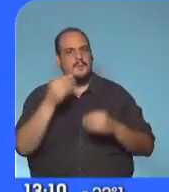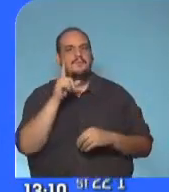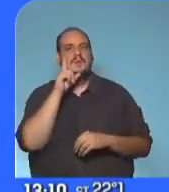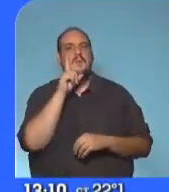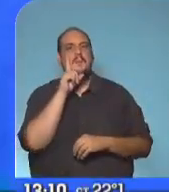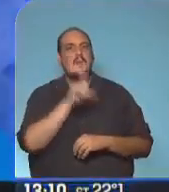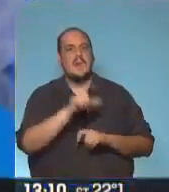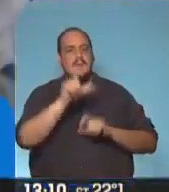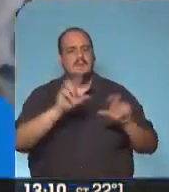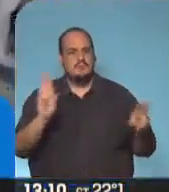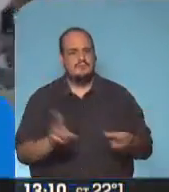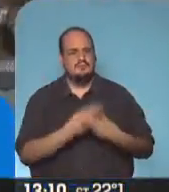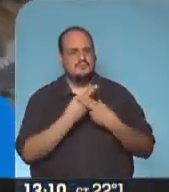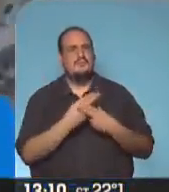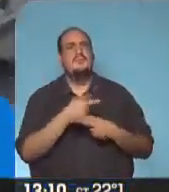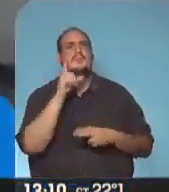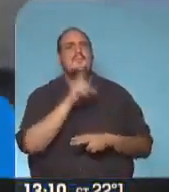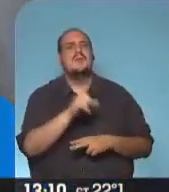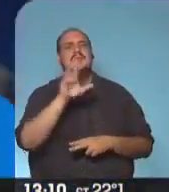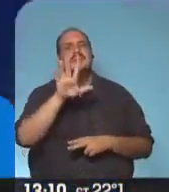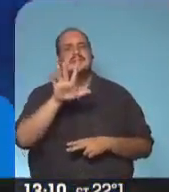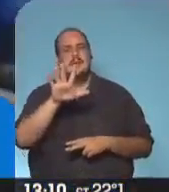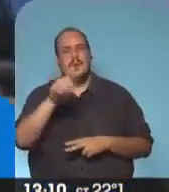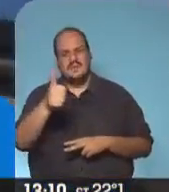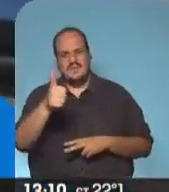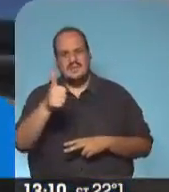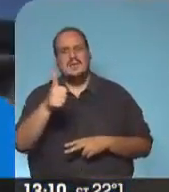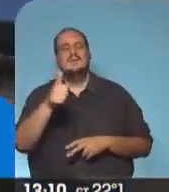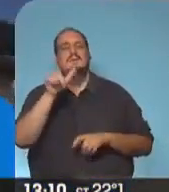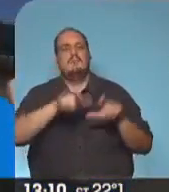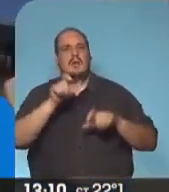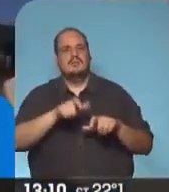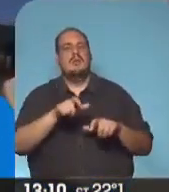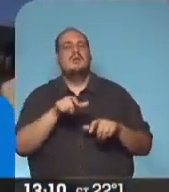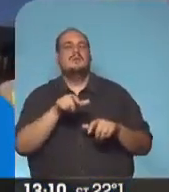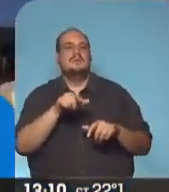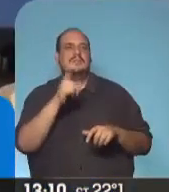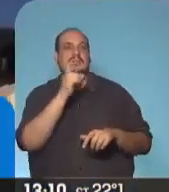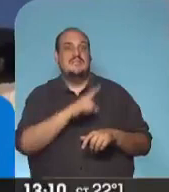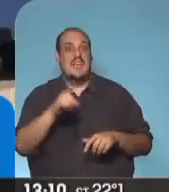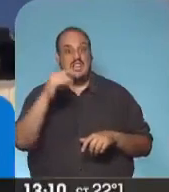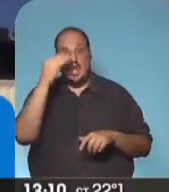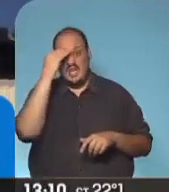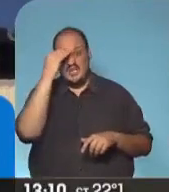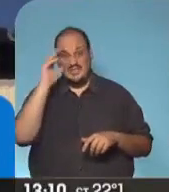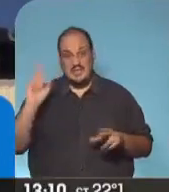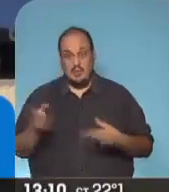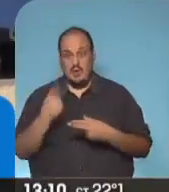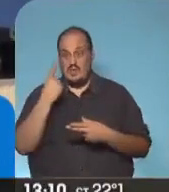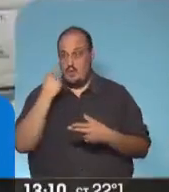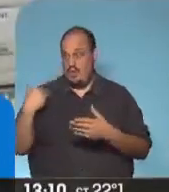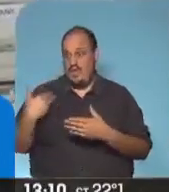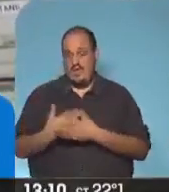1.000 víctimas fatales, ahí tenés el número exacto, 1.056 por coronavirus, al registrar 115 nuevas muertes en las últimas 24